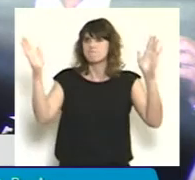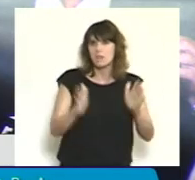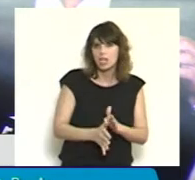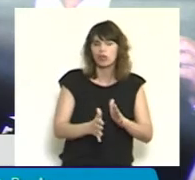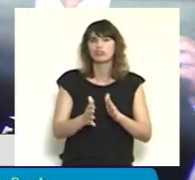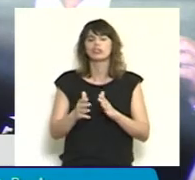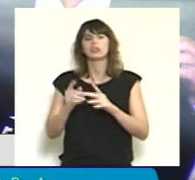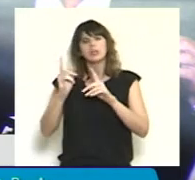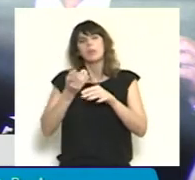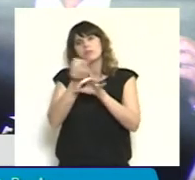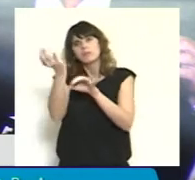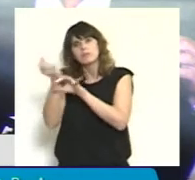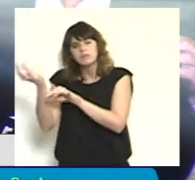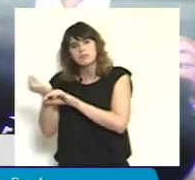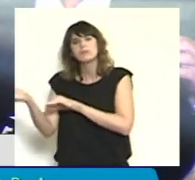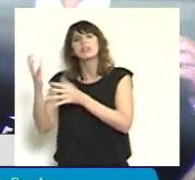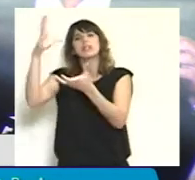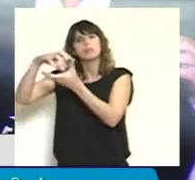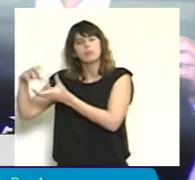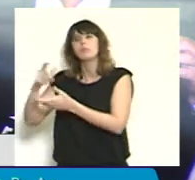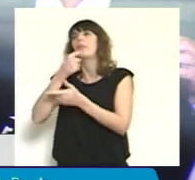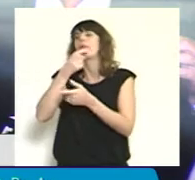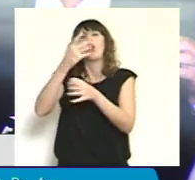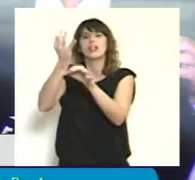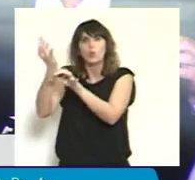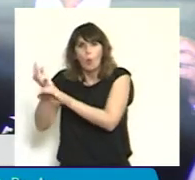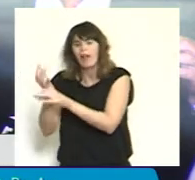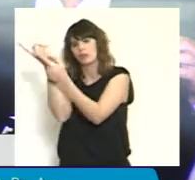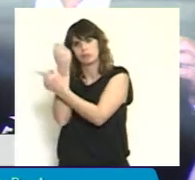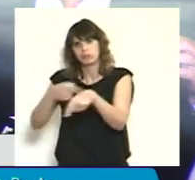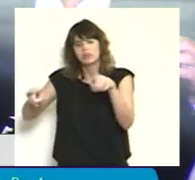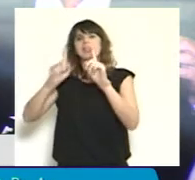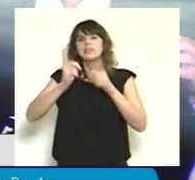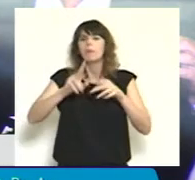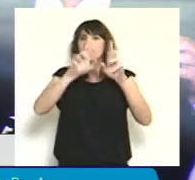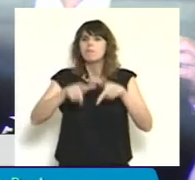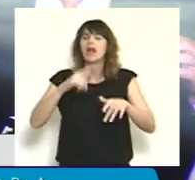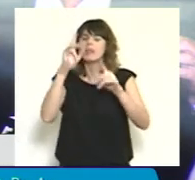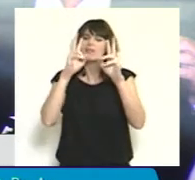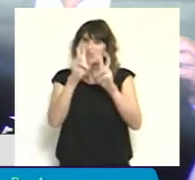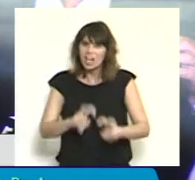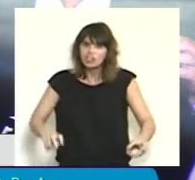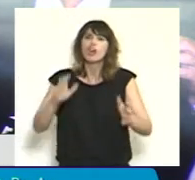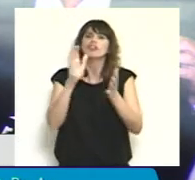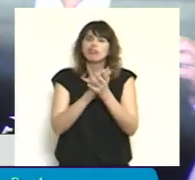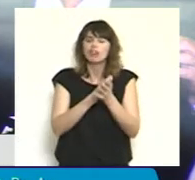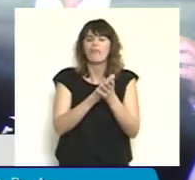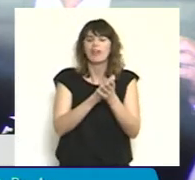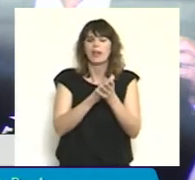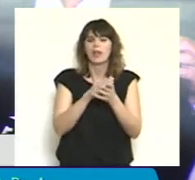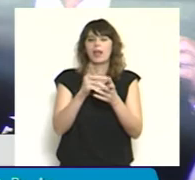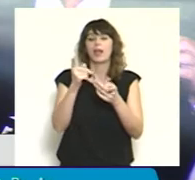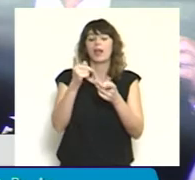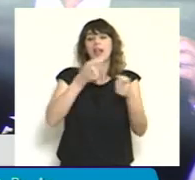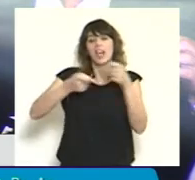las capacitaciones a las instituciones de educación y los programas de investigación sobre el mercado de armas y el uso, las